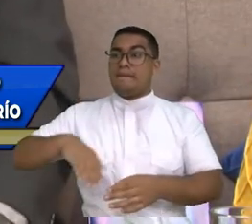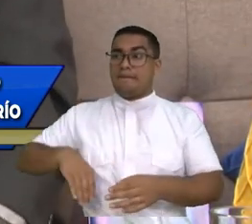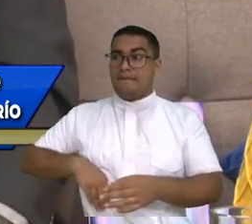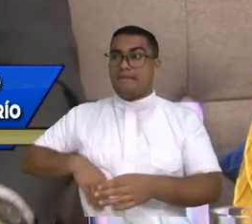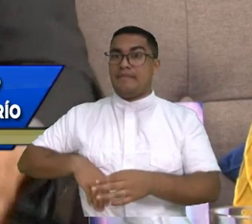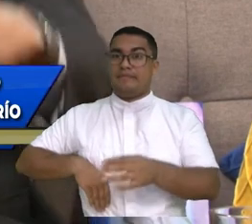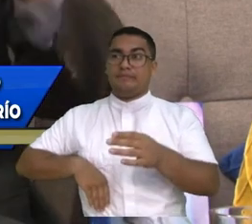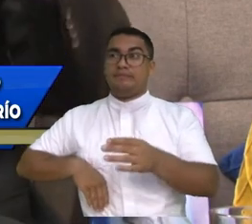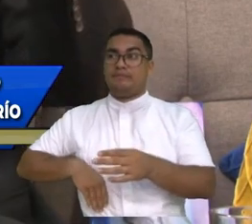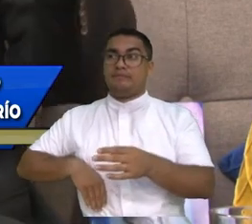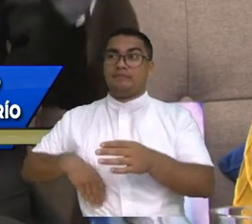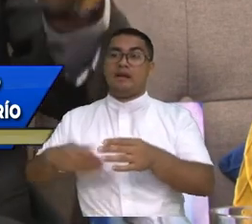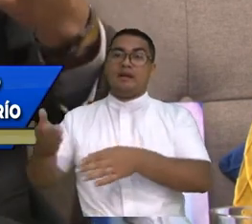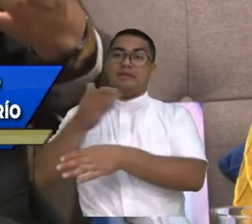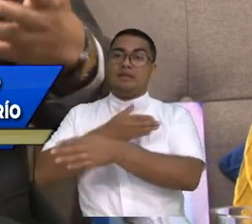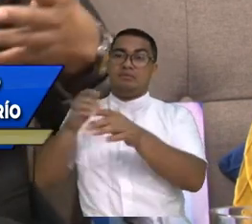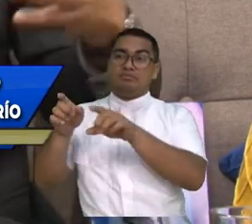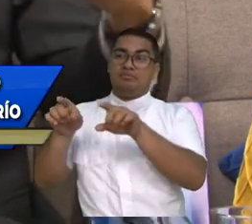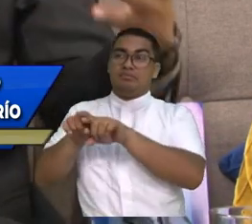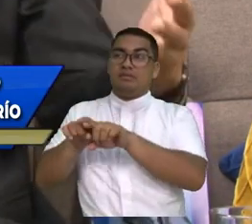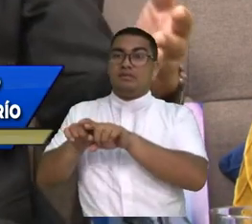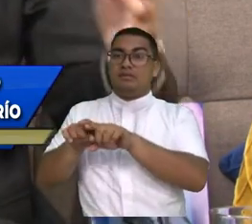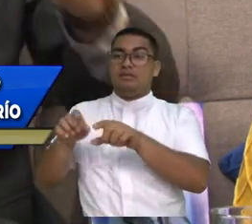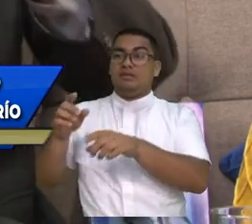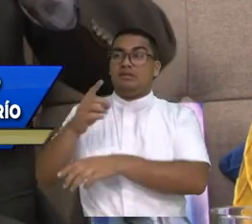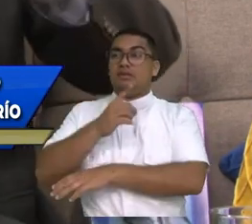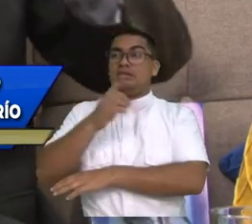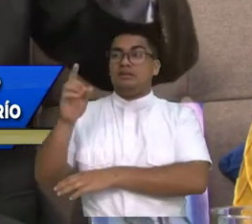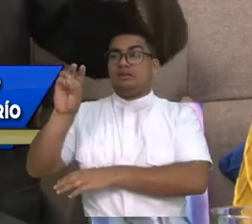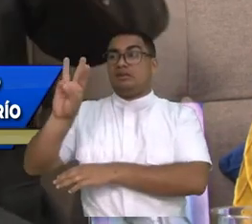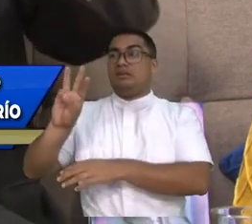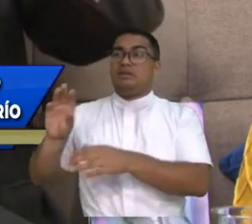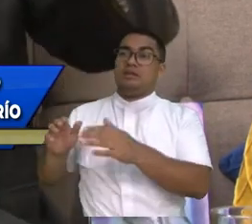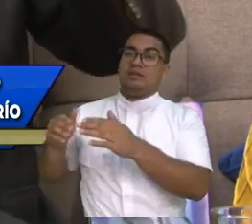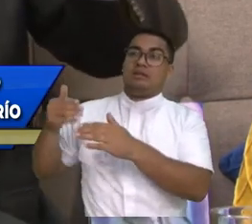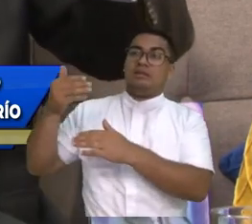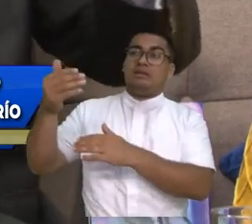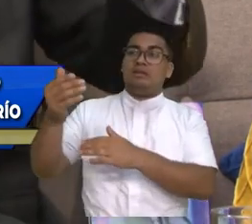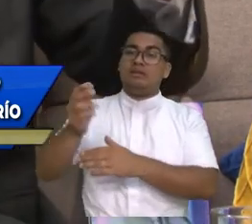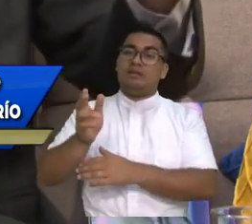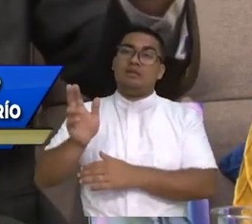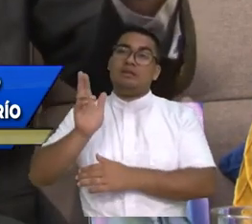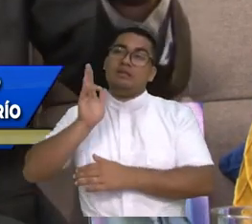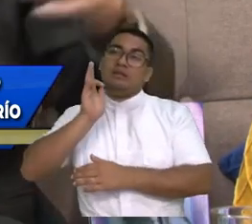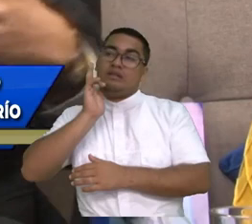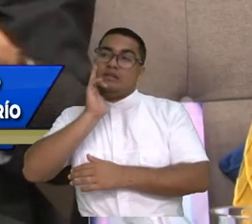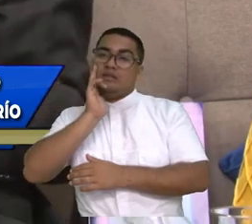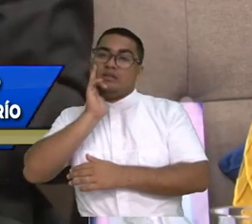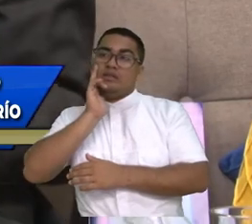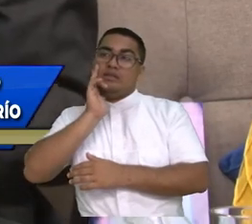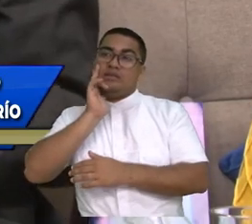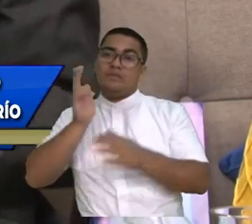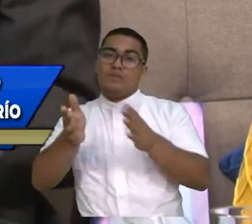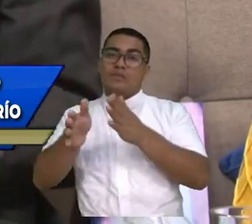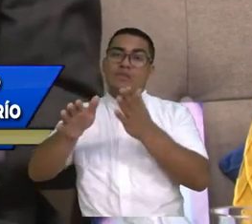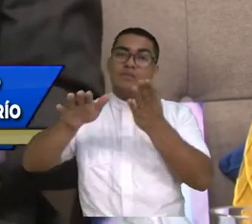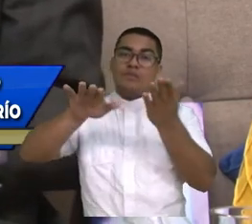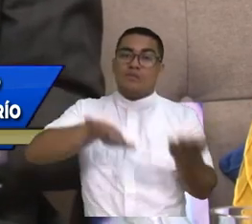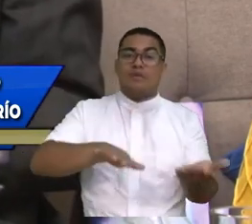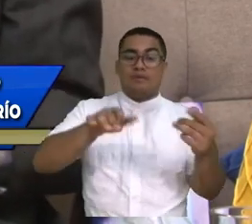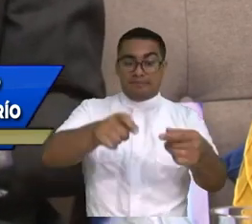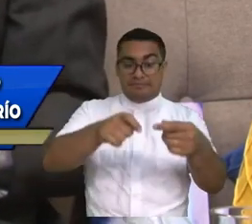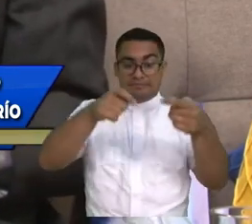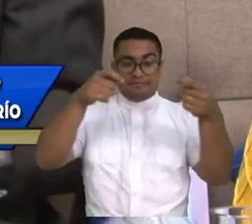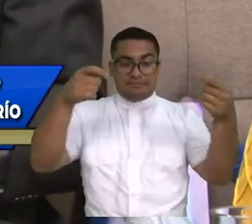muerte de Darío 3 días después, porque en España el titular era "Ha muerto el príncipe". Entonces, ella se da cuenta de la muerte de